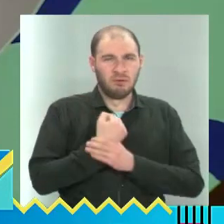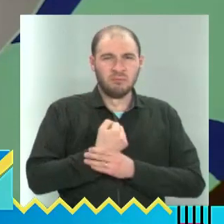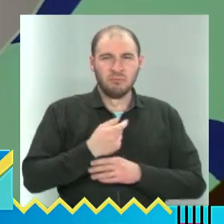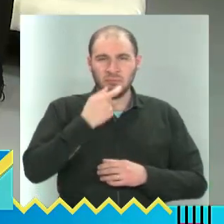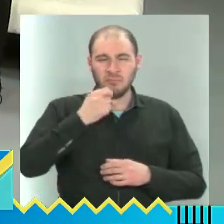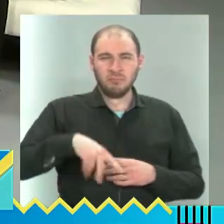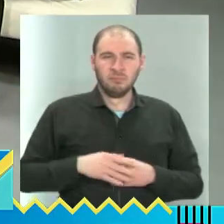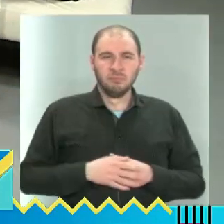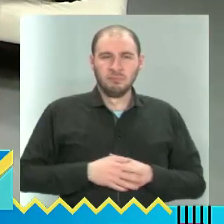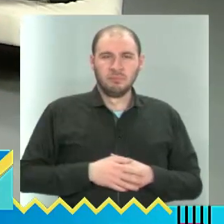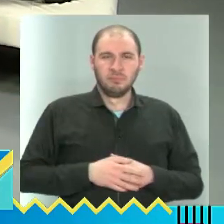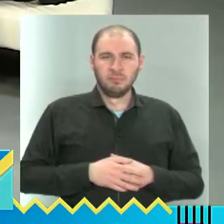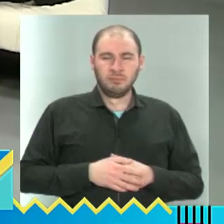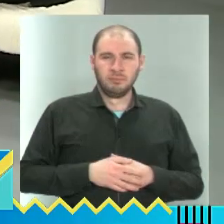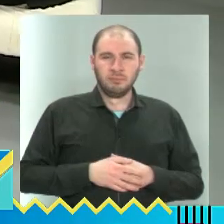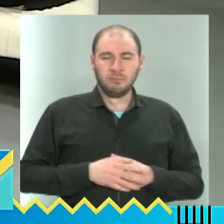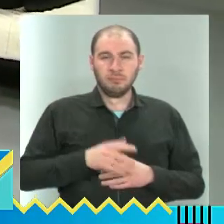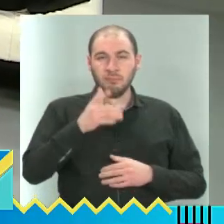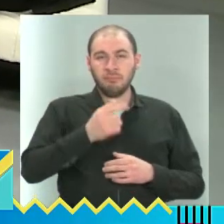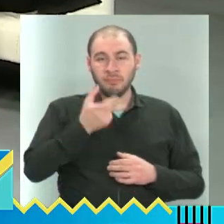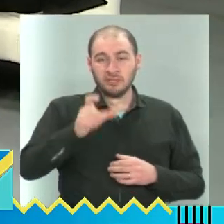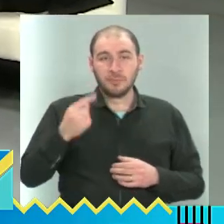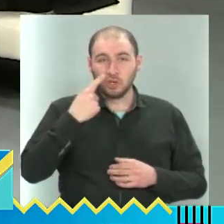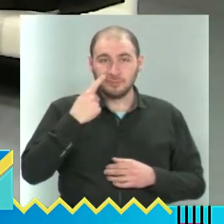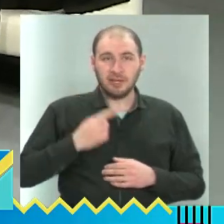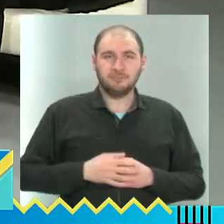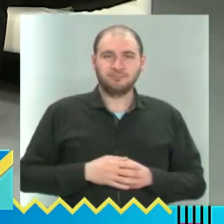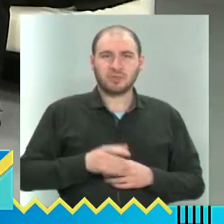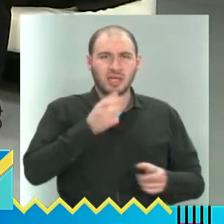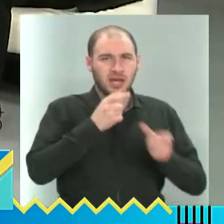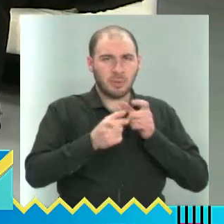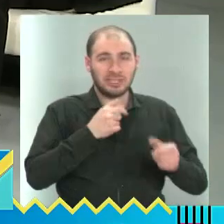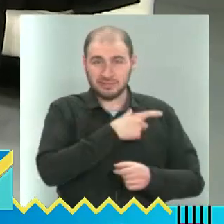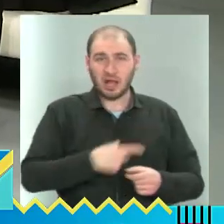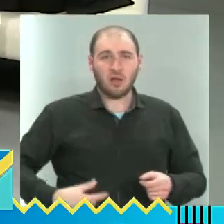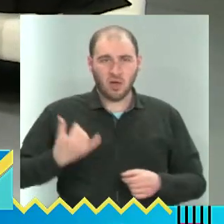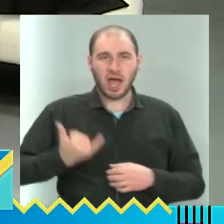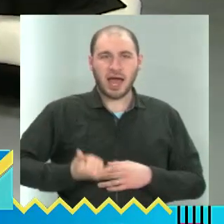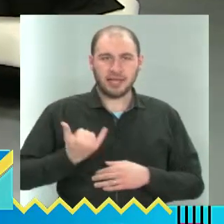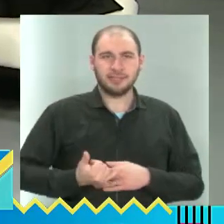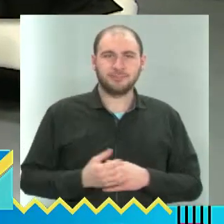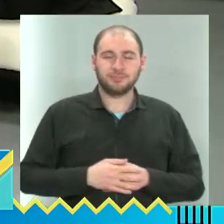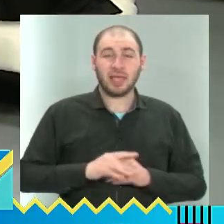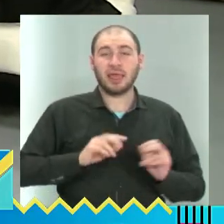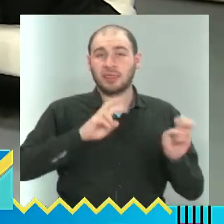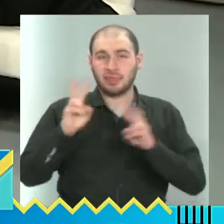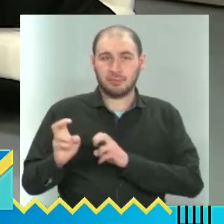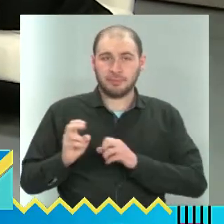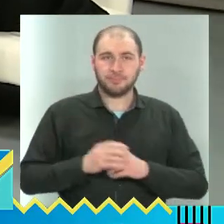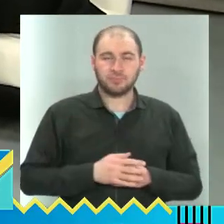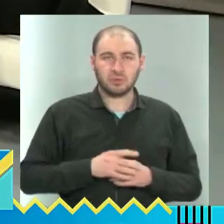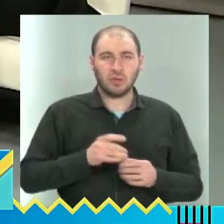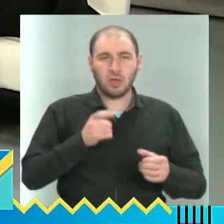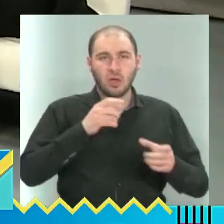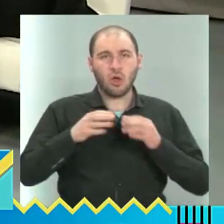en Mendoza. Un agente municipal, es decir, las respuestas estatales están. Y por otro lado, tampoco hay que